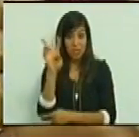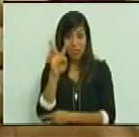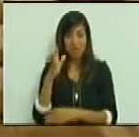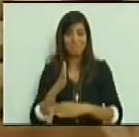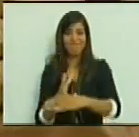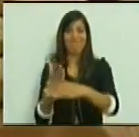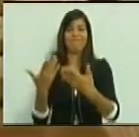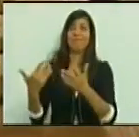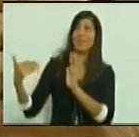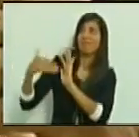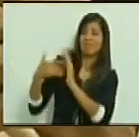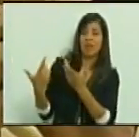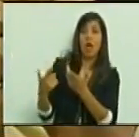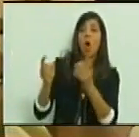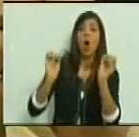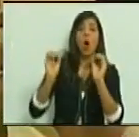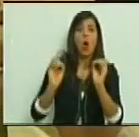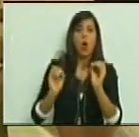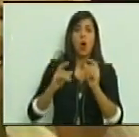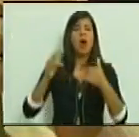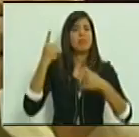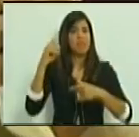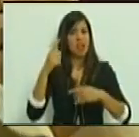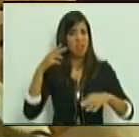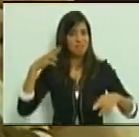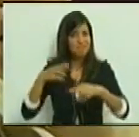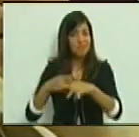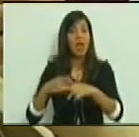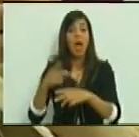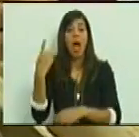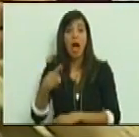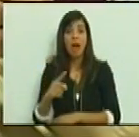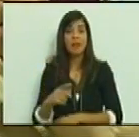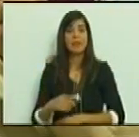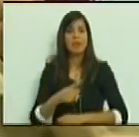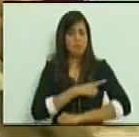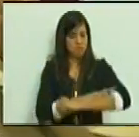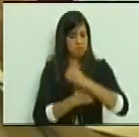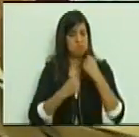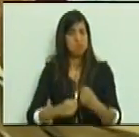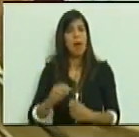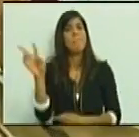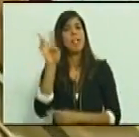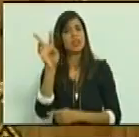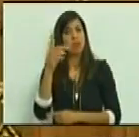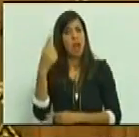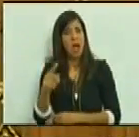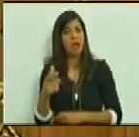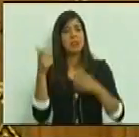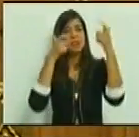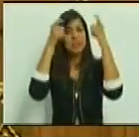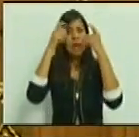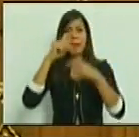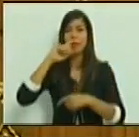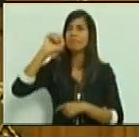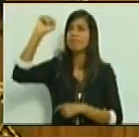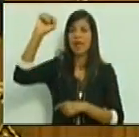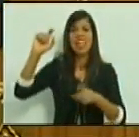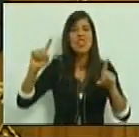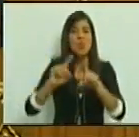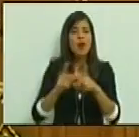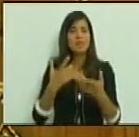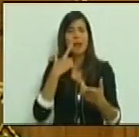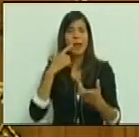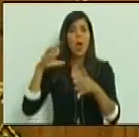Y tenemos los técnicos, tenemos los hierros, discúlpenme la expresión, que el compañero Chávez y el compañero Nicolás